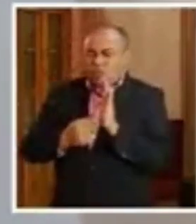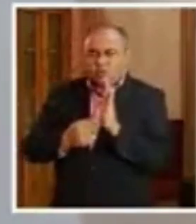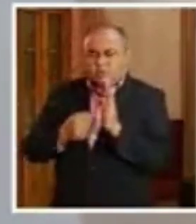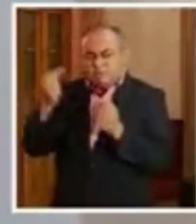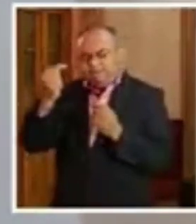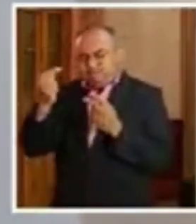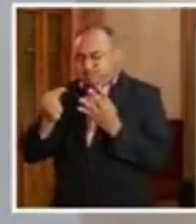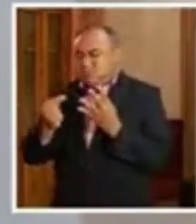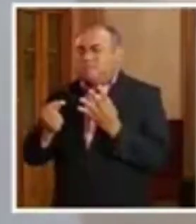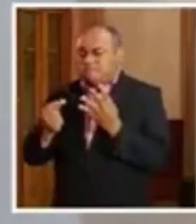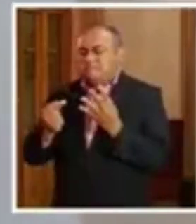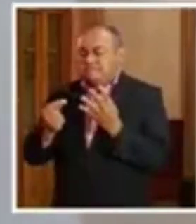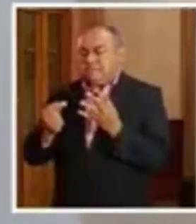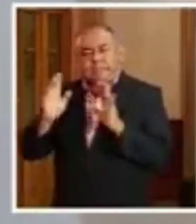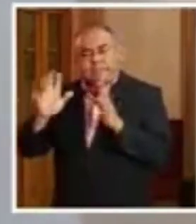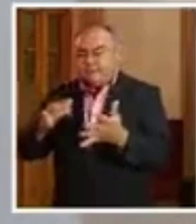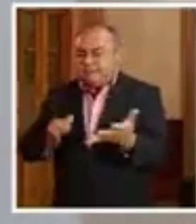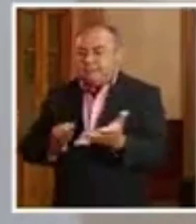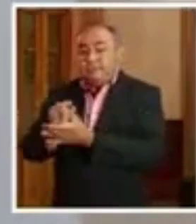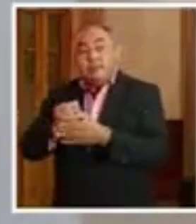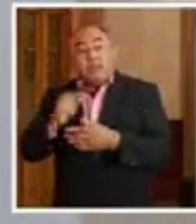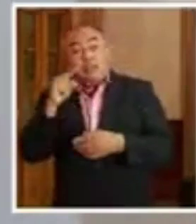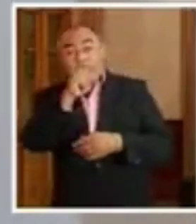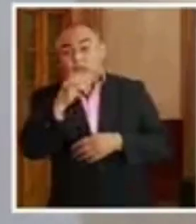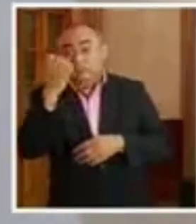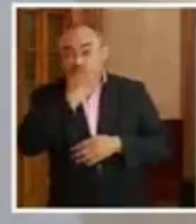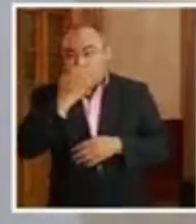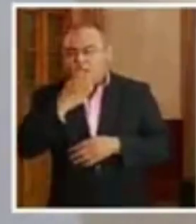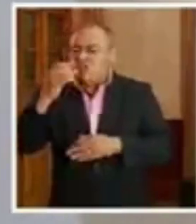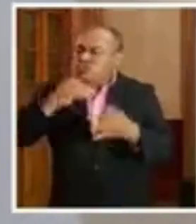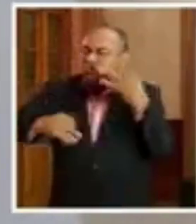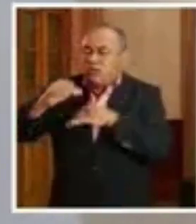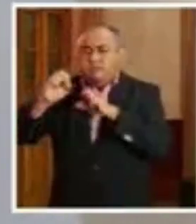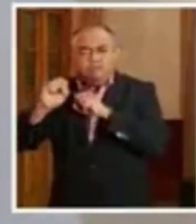que fue regresar a clases de manera obligatoria.